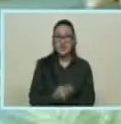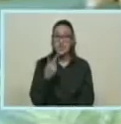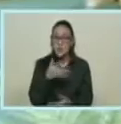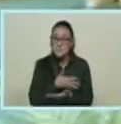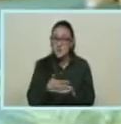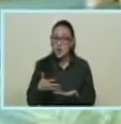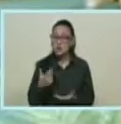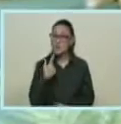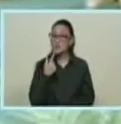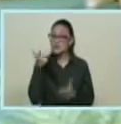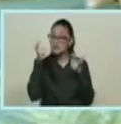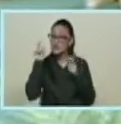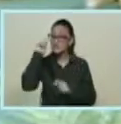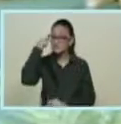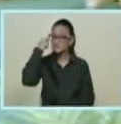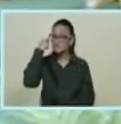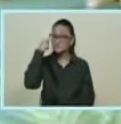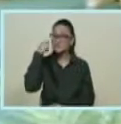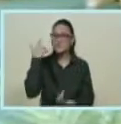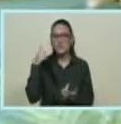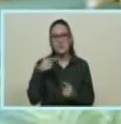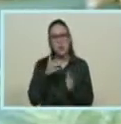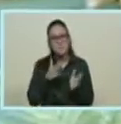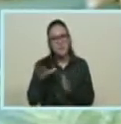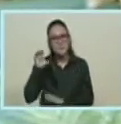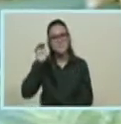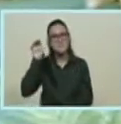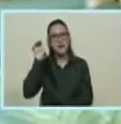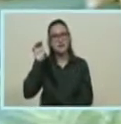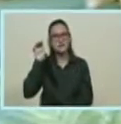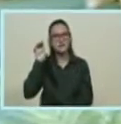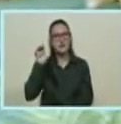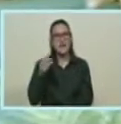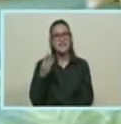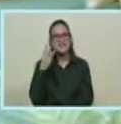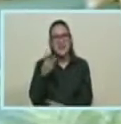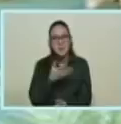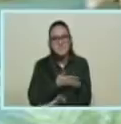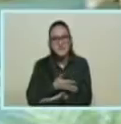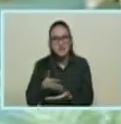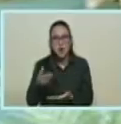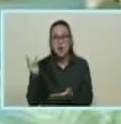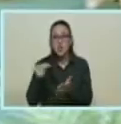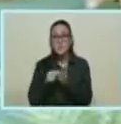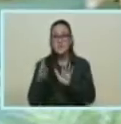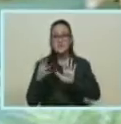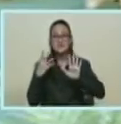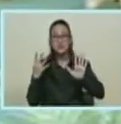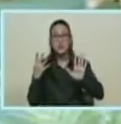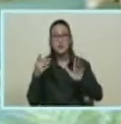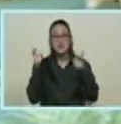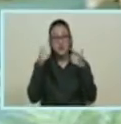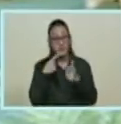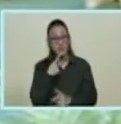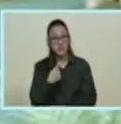2 millones puso. Y después en el plan de la patria puso 3 millones al 2019.